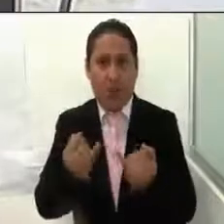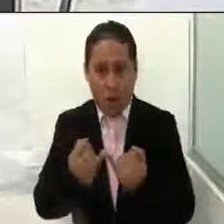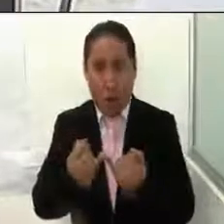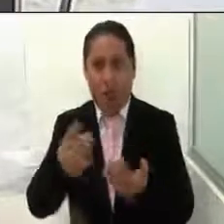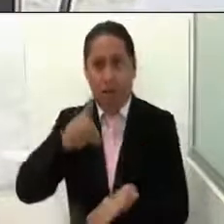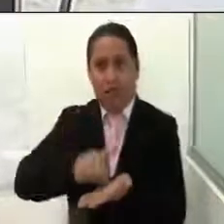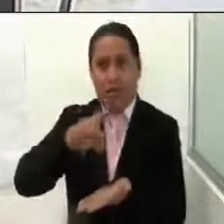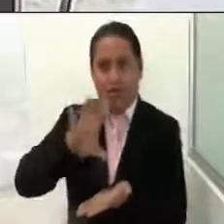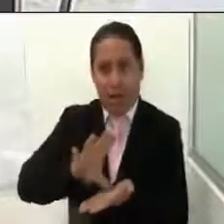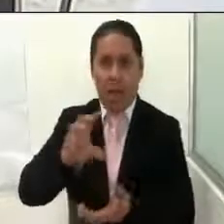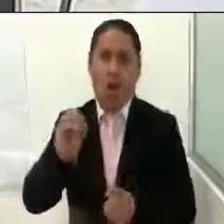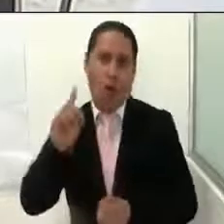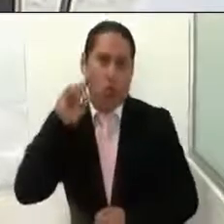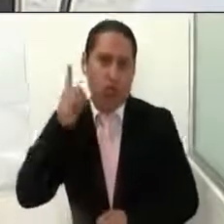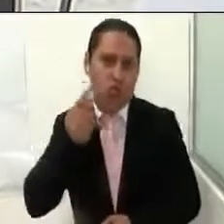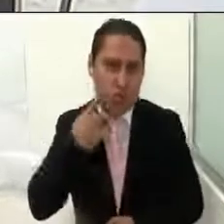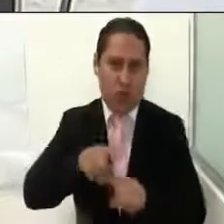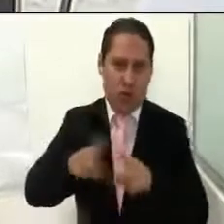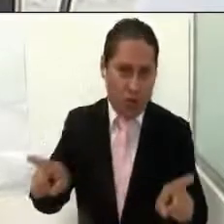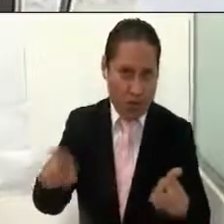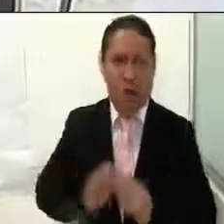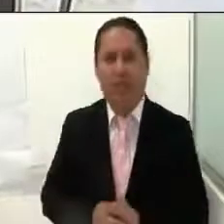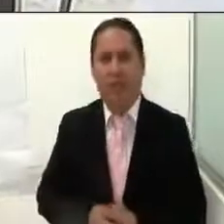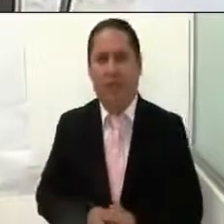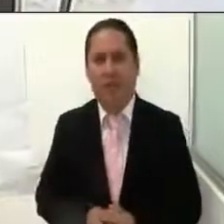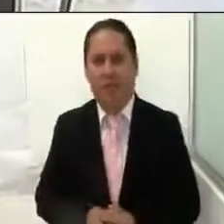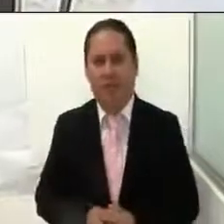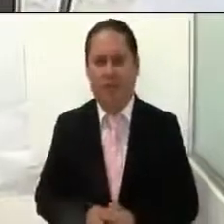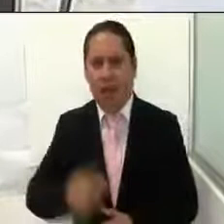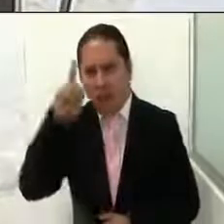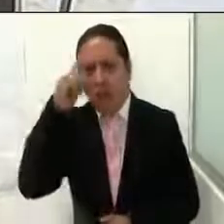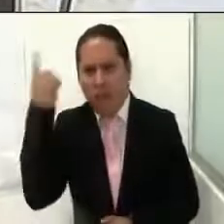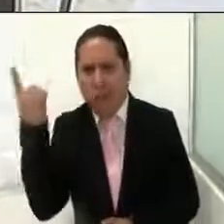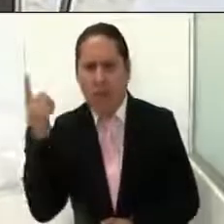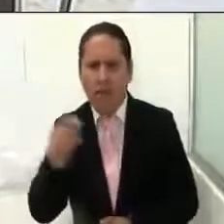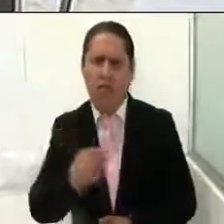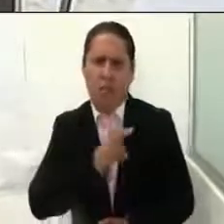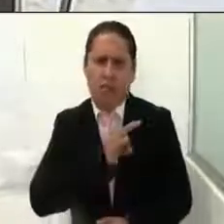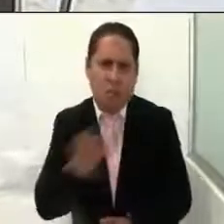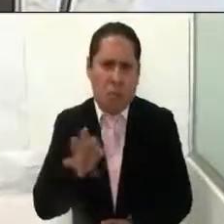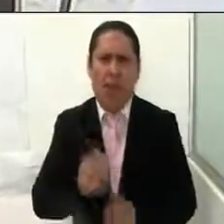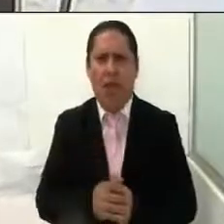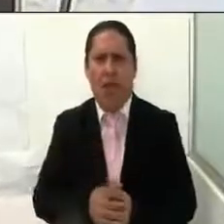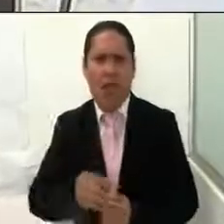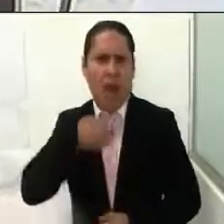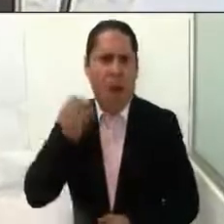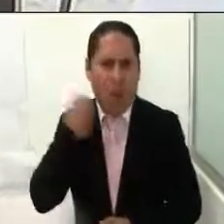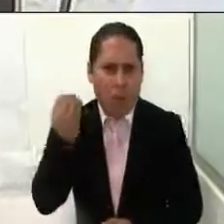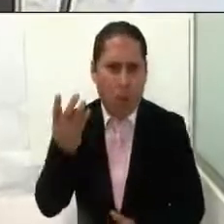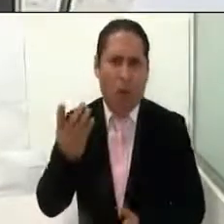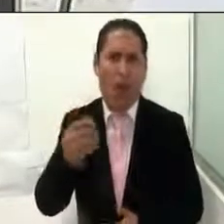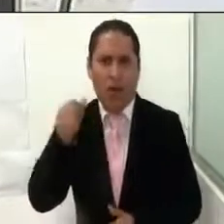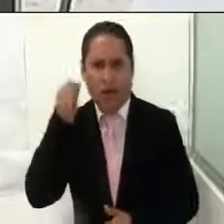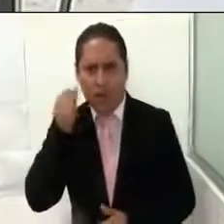auditivas diferentes a quienes facilitamos su interacción con los abogados de asistencia legal